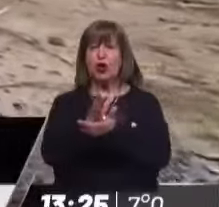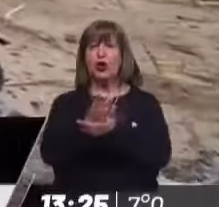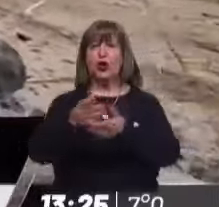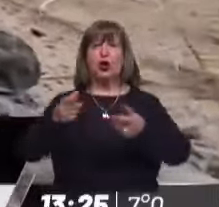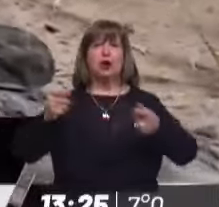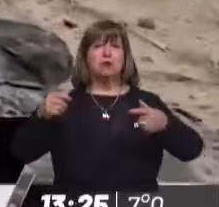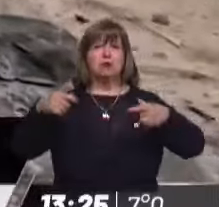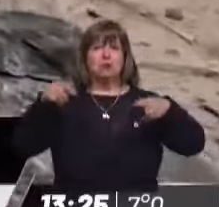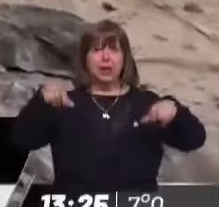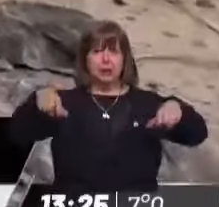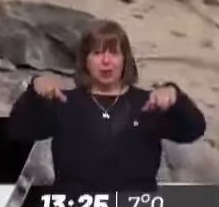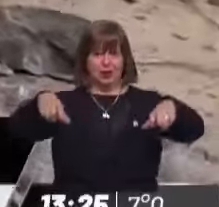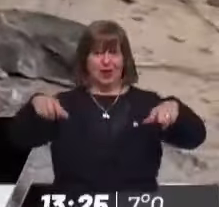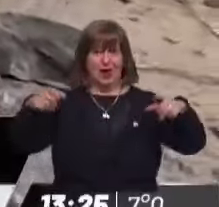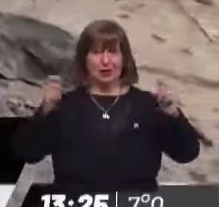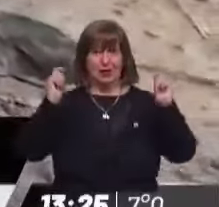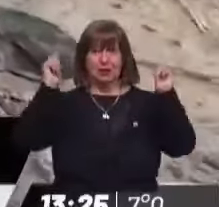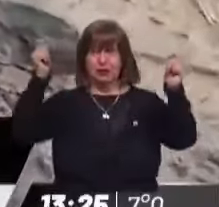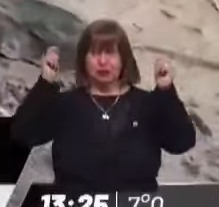cometidos en espectáculos deportivos,